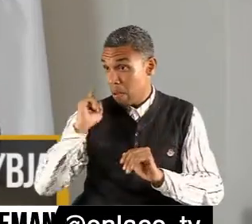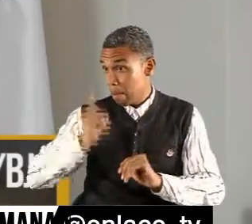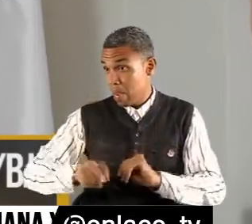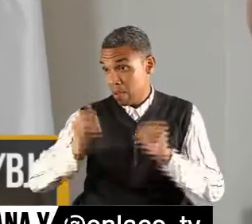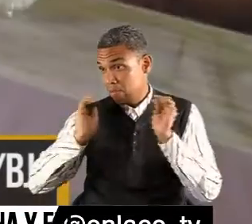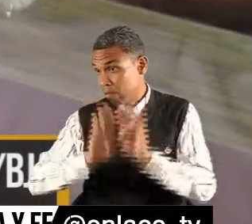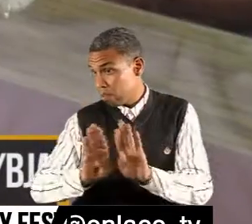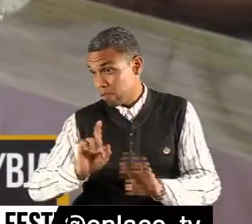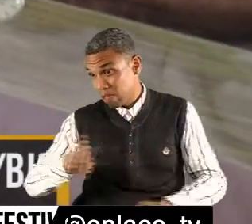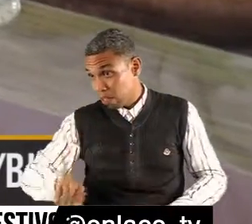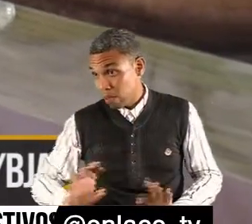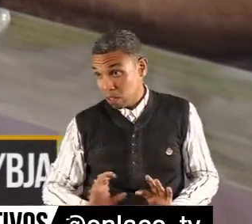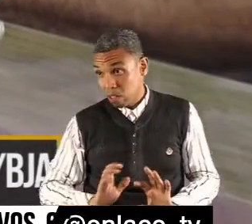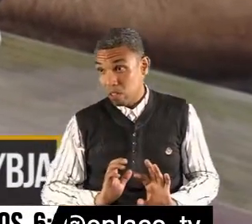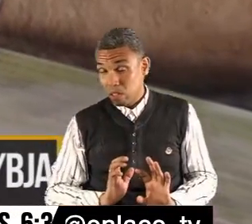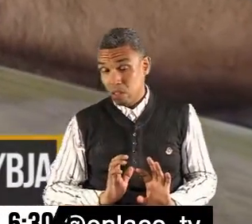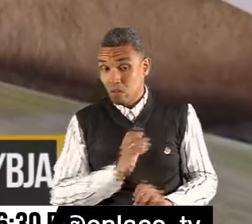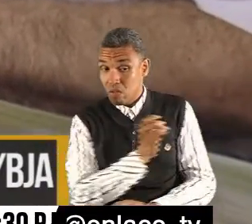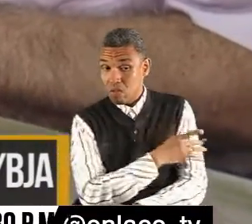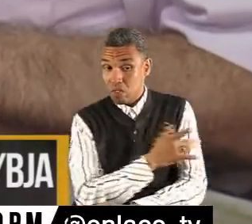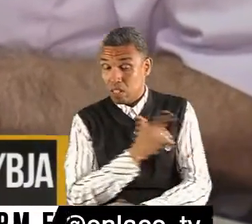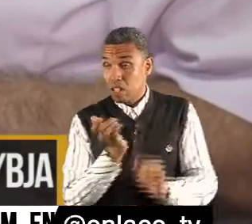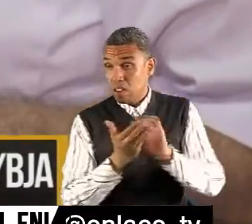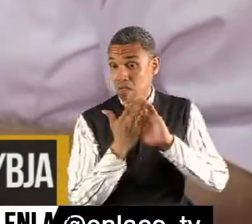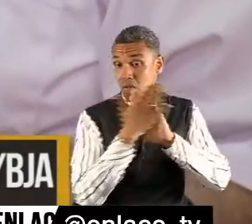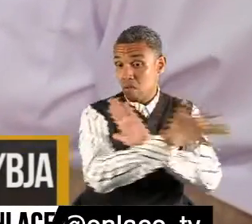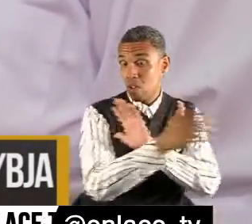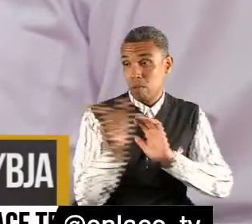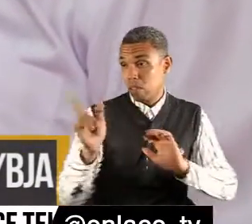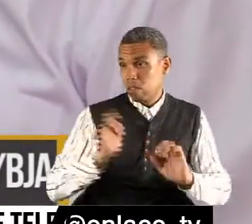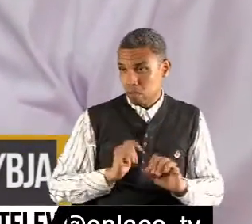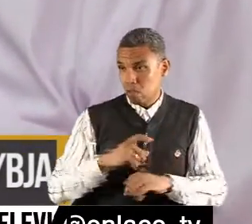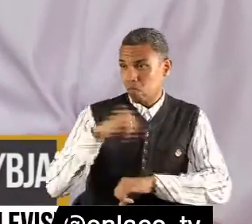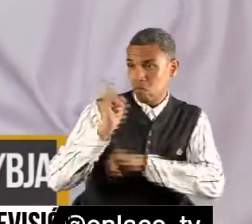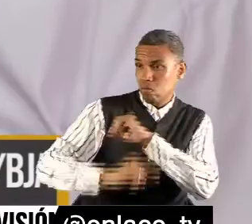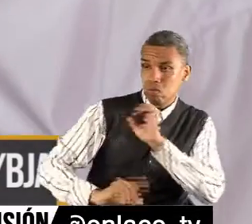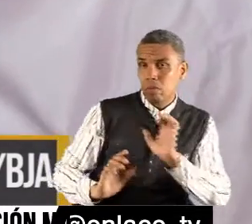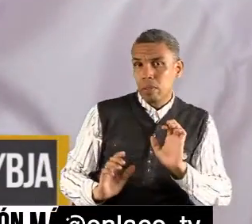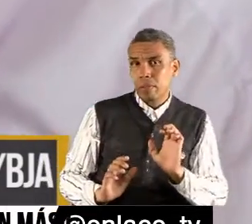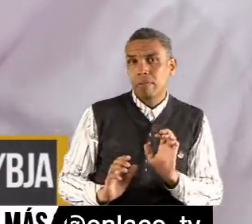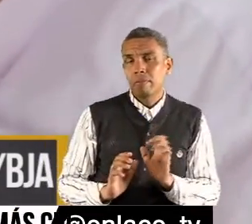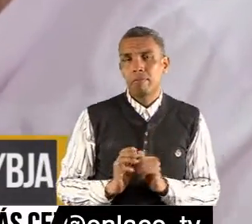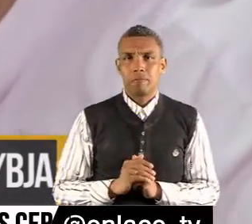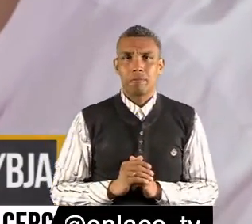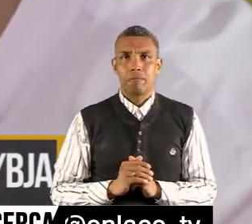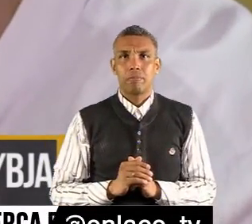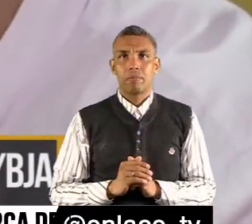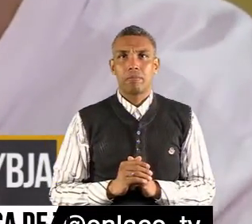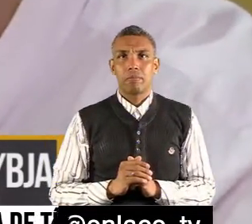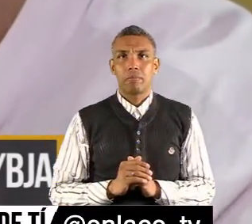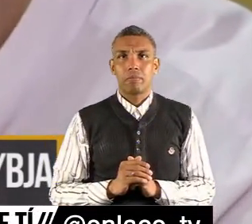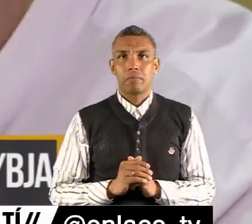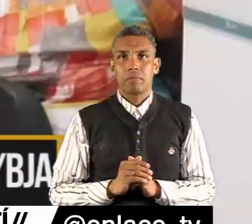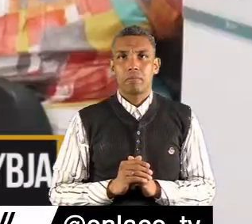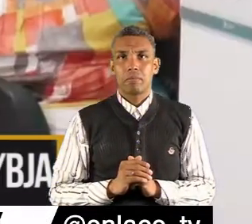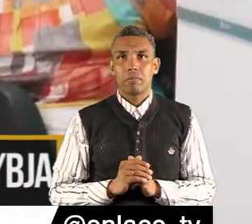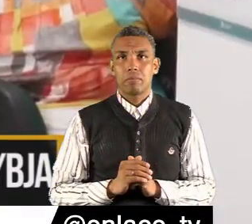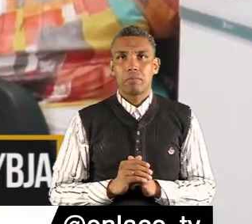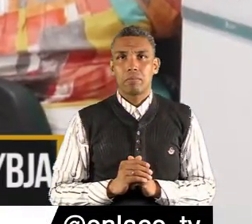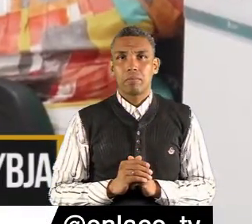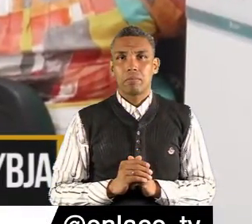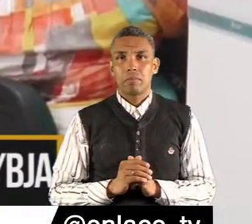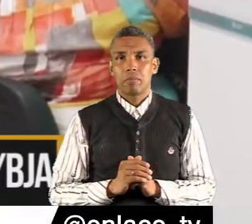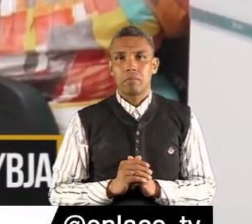de la Fiscalía. Desde el pasado 4 de marzo comenzó a operar el Centro Nacional de Cobro, en el que se contacta a los morosos invitándolos a cancelar